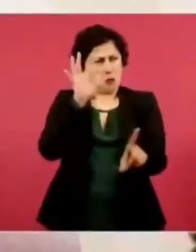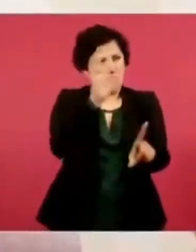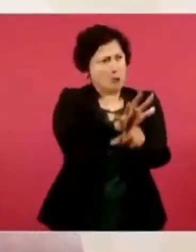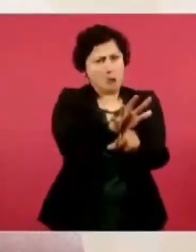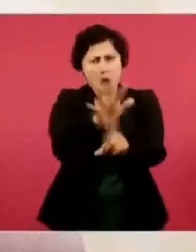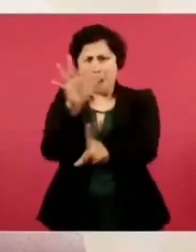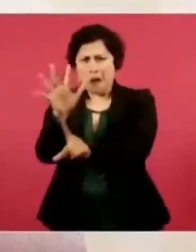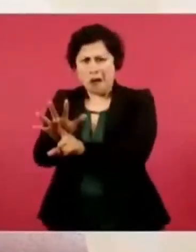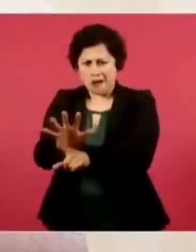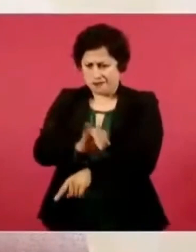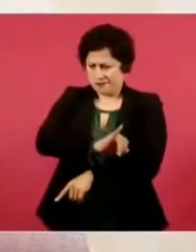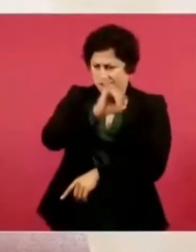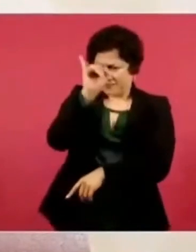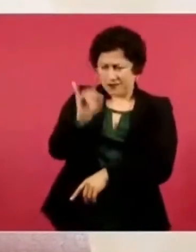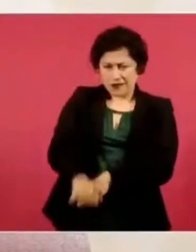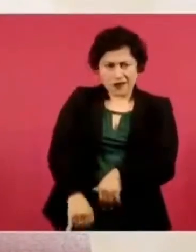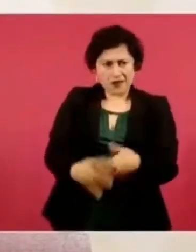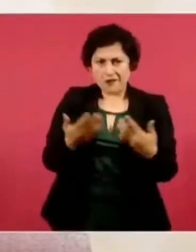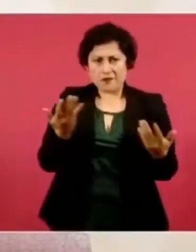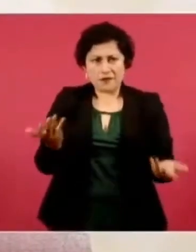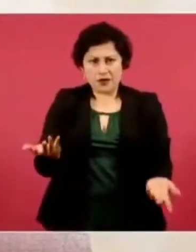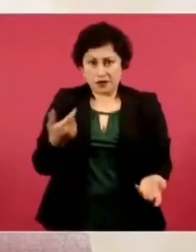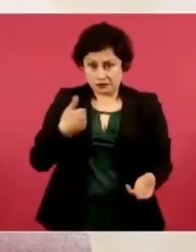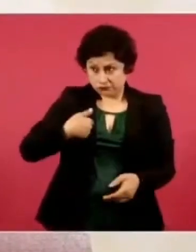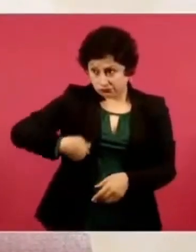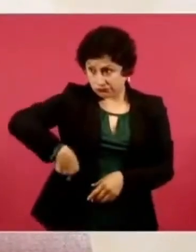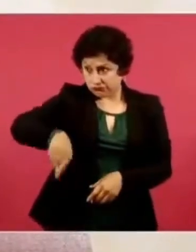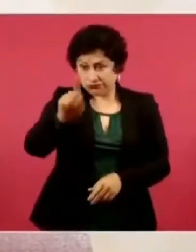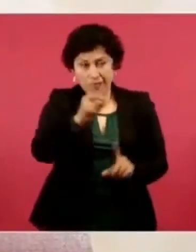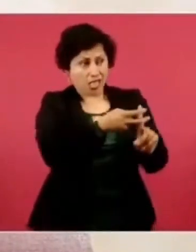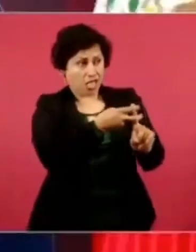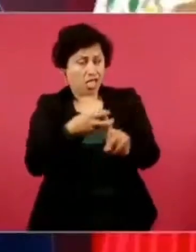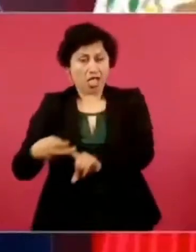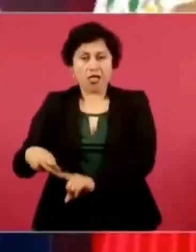ni de la desaparición de nadie,